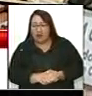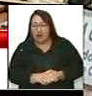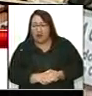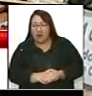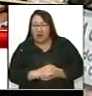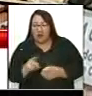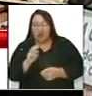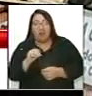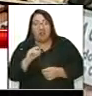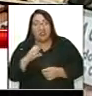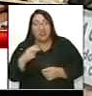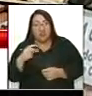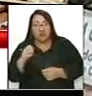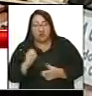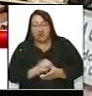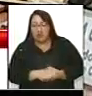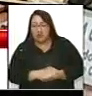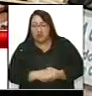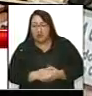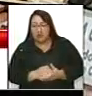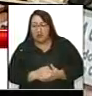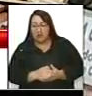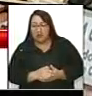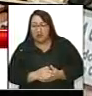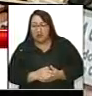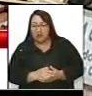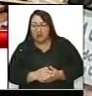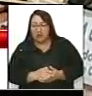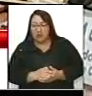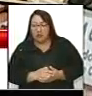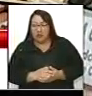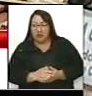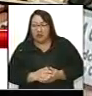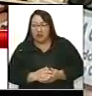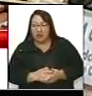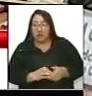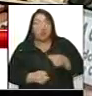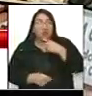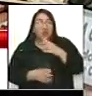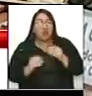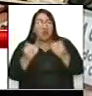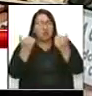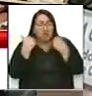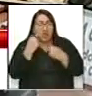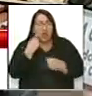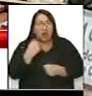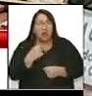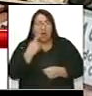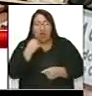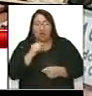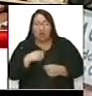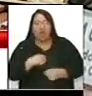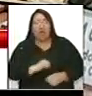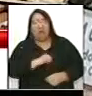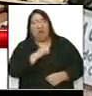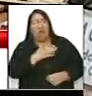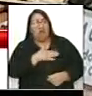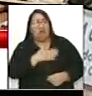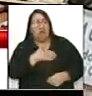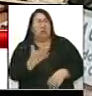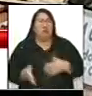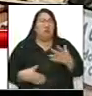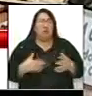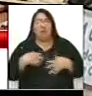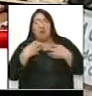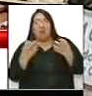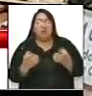ese machismo. Para que, y tanto la mujer hoy en día es más sumisa que el hombre. El hombre por su ego y sacan el